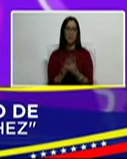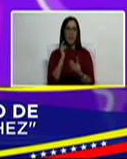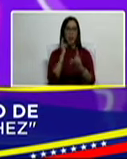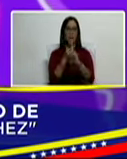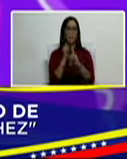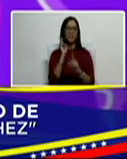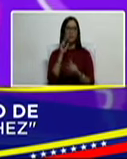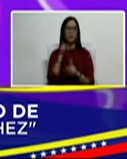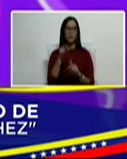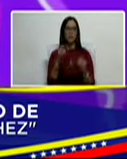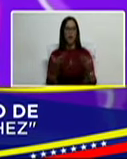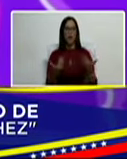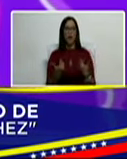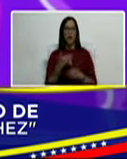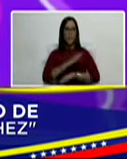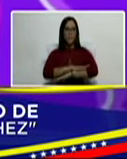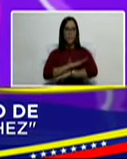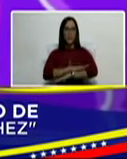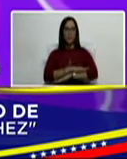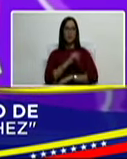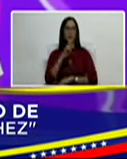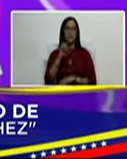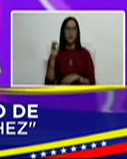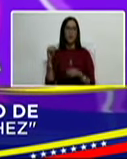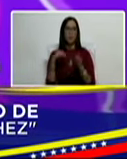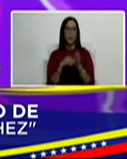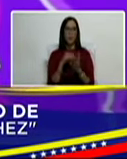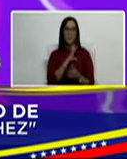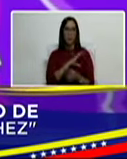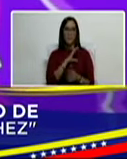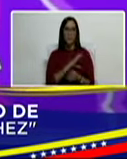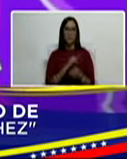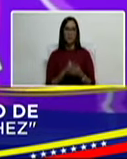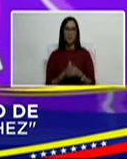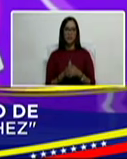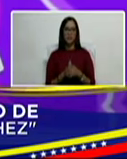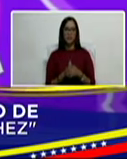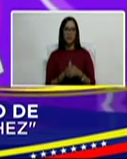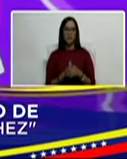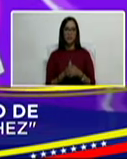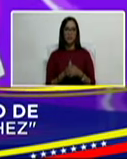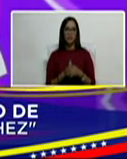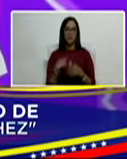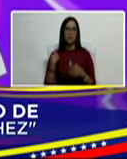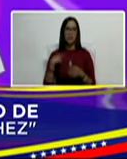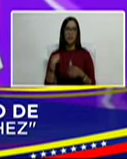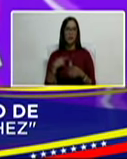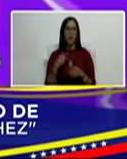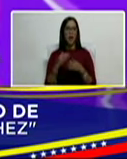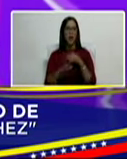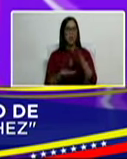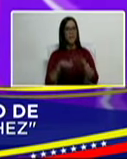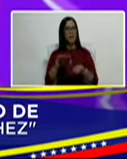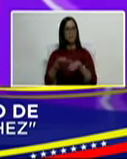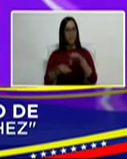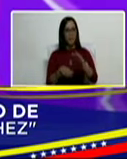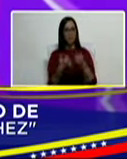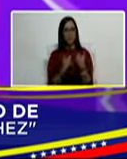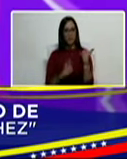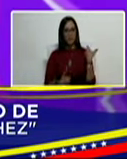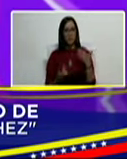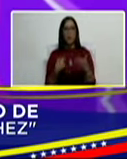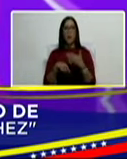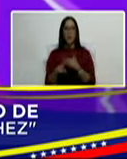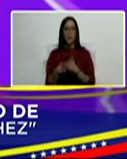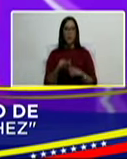que usted nos ha puesto de 200 mil comités. Tenemos el paso a paso, presidente. Vamos con